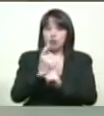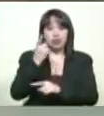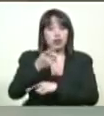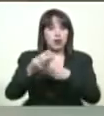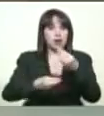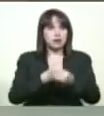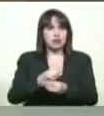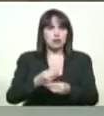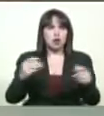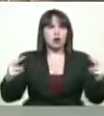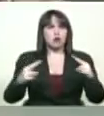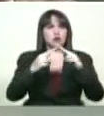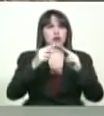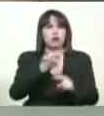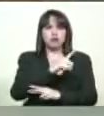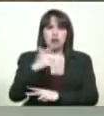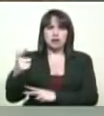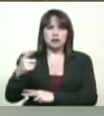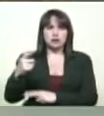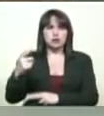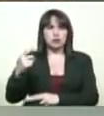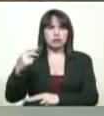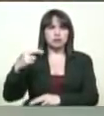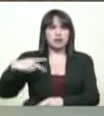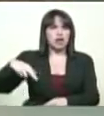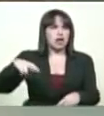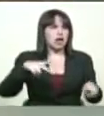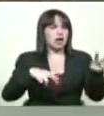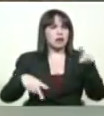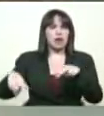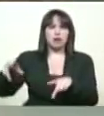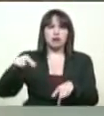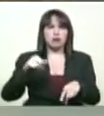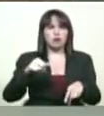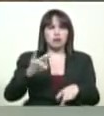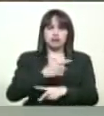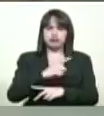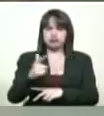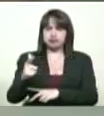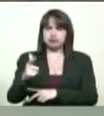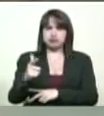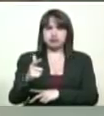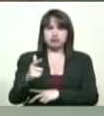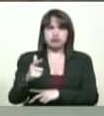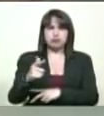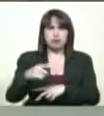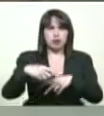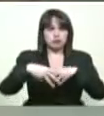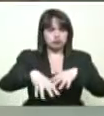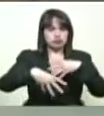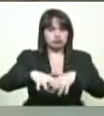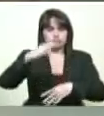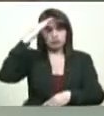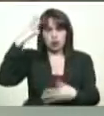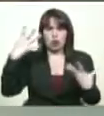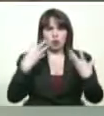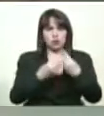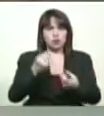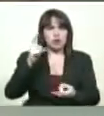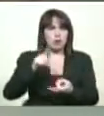taxi verdad estaba caminando como las doce la noche por los ilustres concilia la primera combatiente